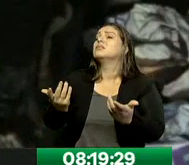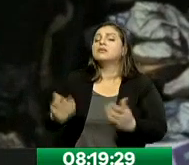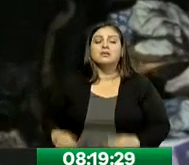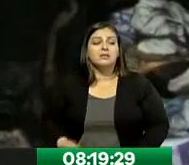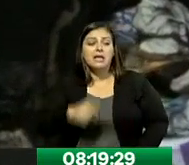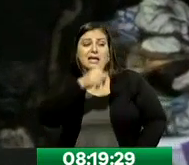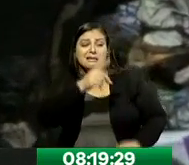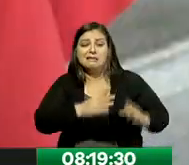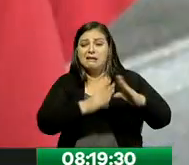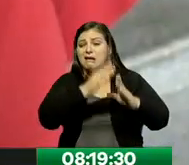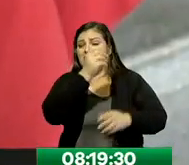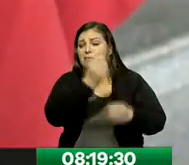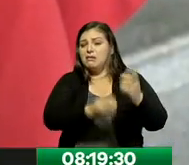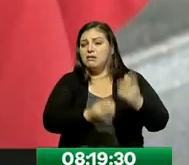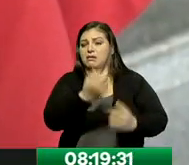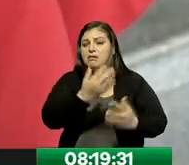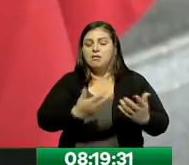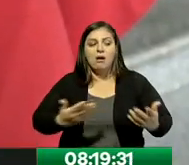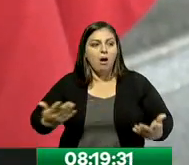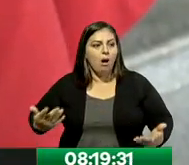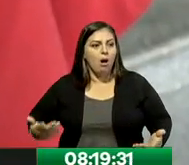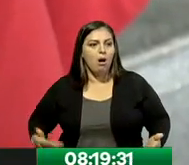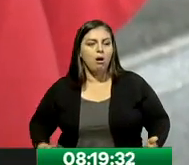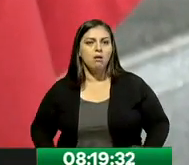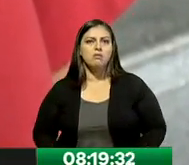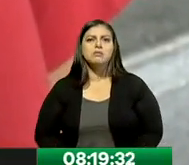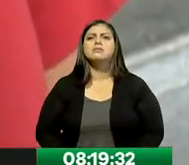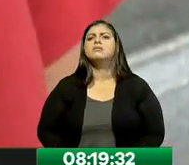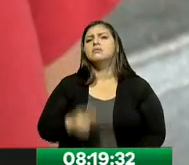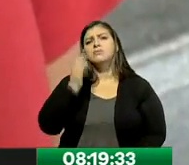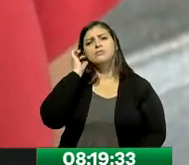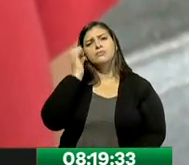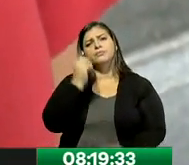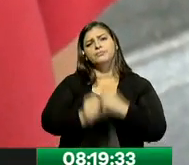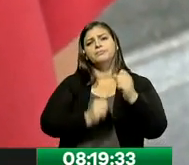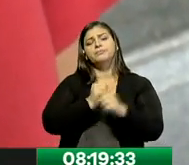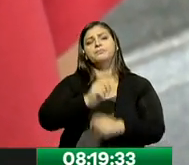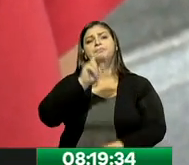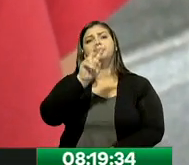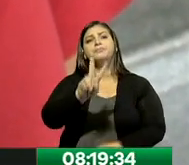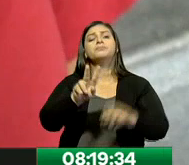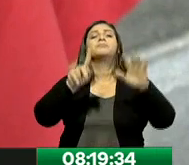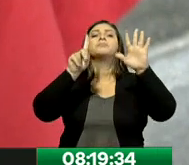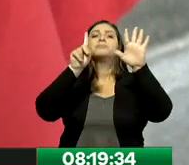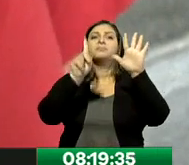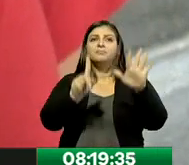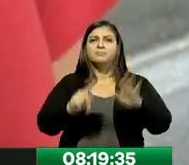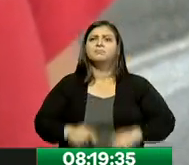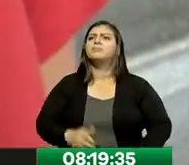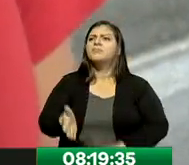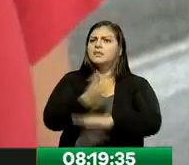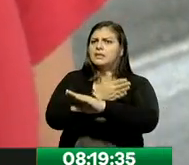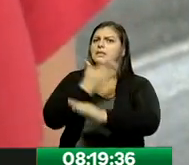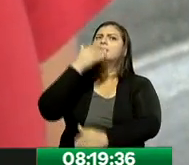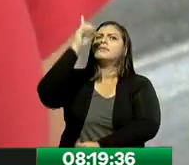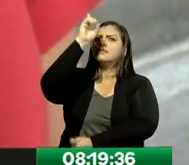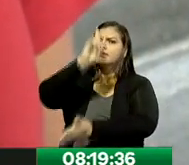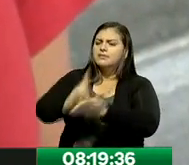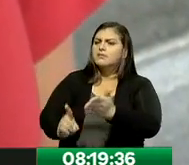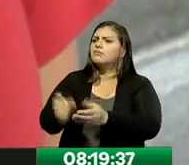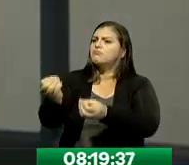le quemó su casa. Sí, es demasiado violento ese hombre, es demasiado, imagínense hasta dónde llegó a prenderle fuego a la casa, ya es una persona